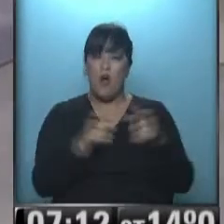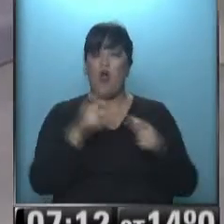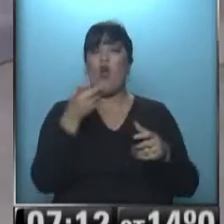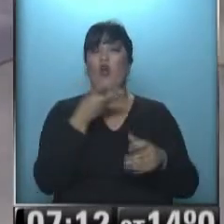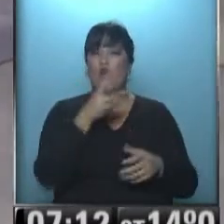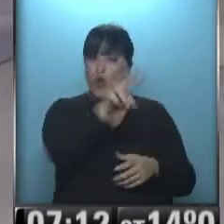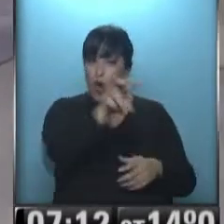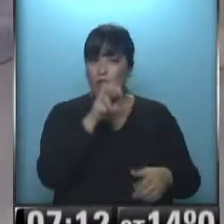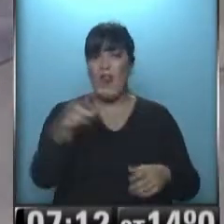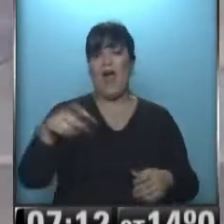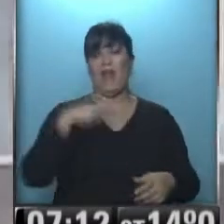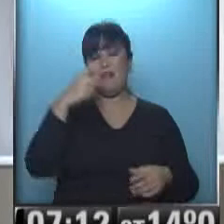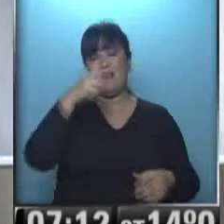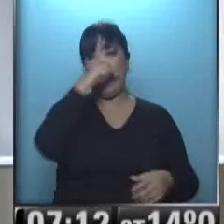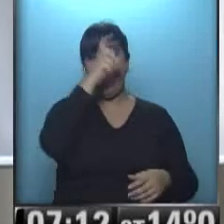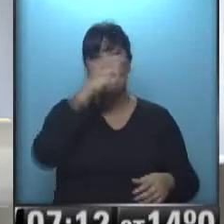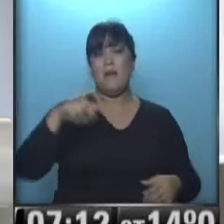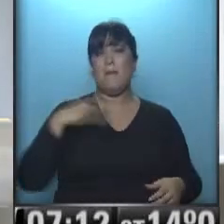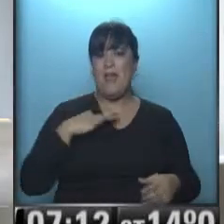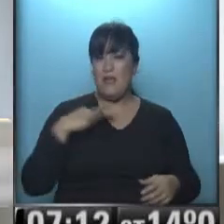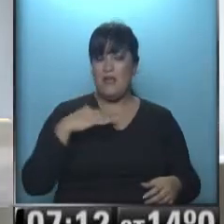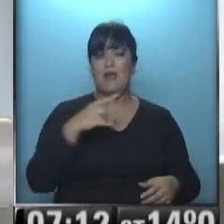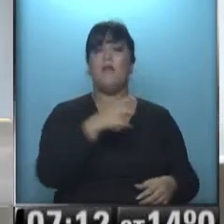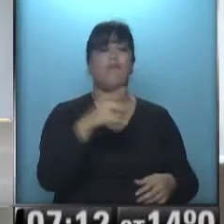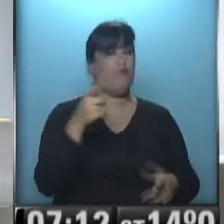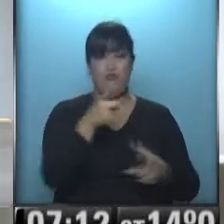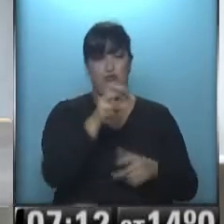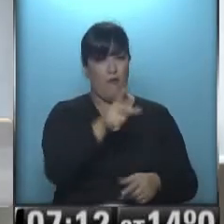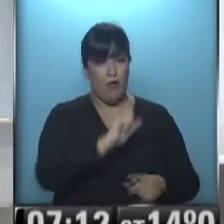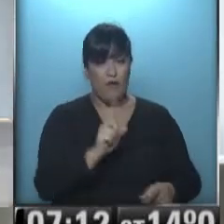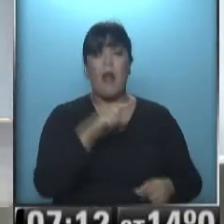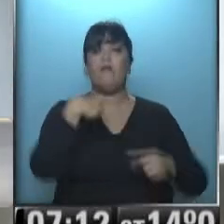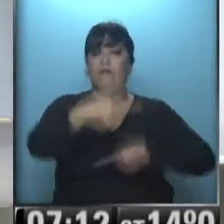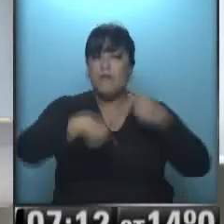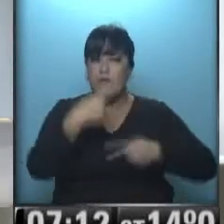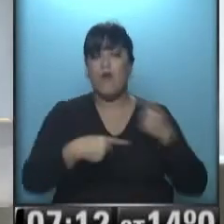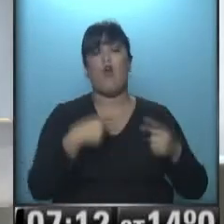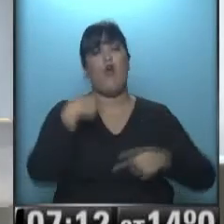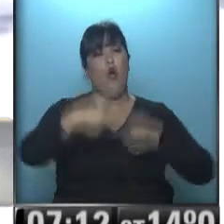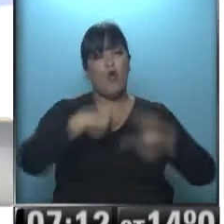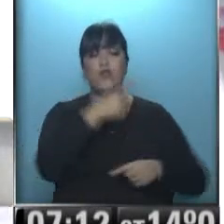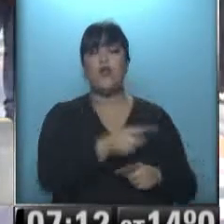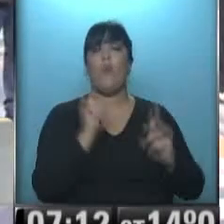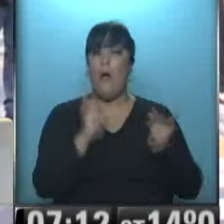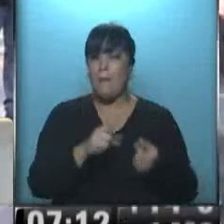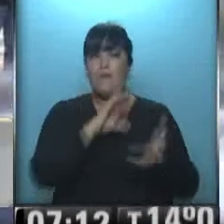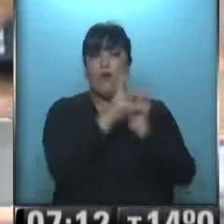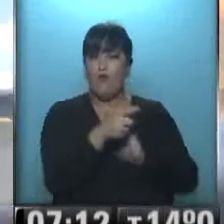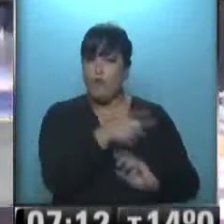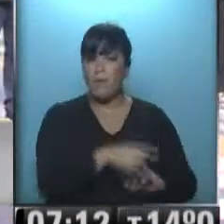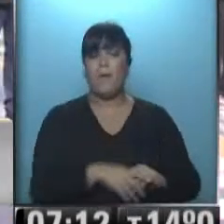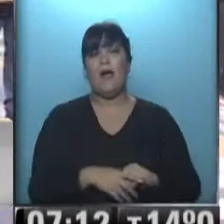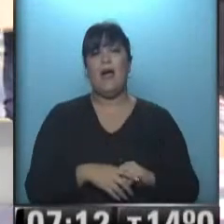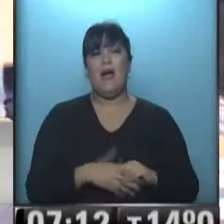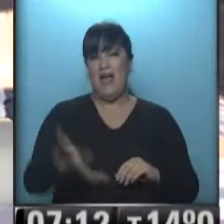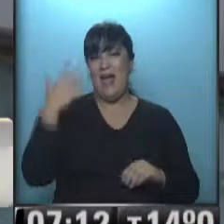de las prepagas. Ampliamos este tema porque todavía en el interior del país siguen llevándose adelante esta práctica. Lo destacábamos,